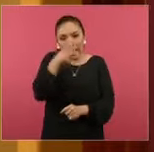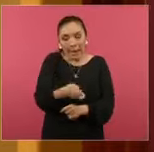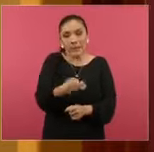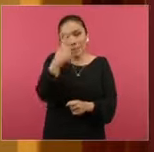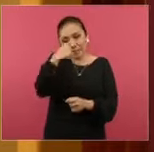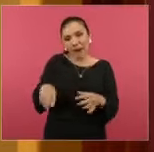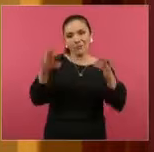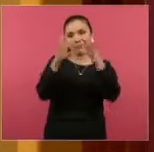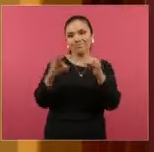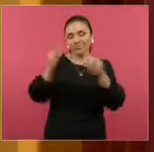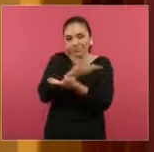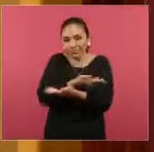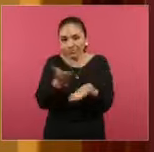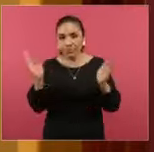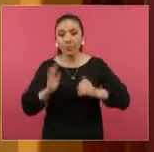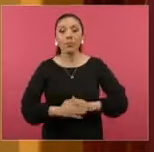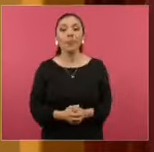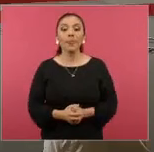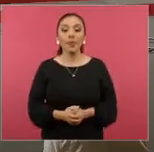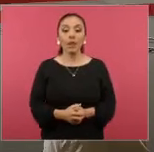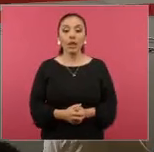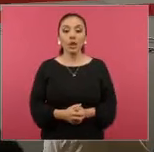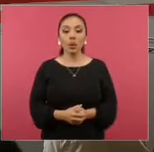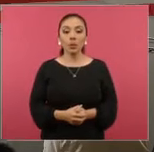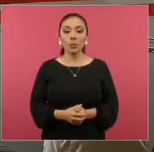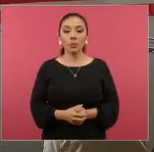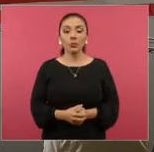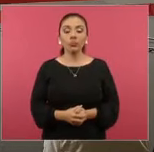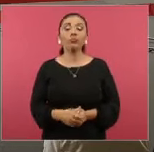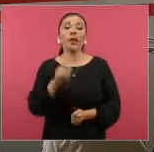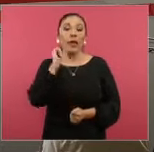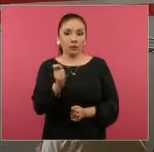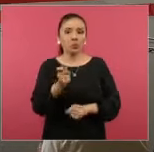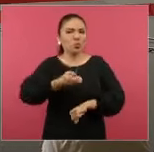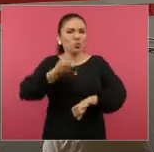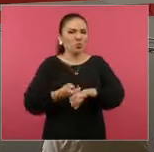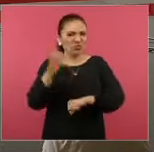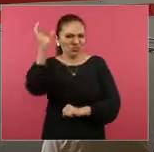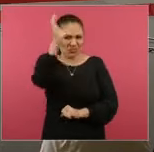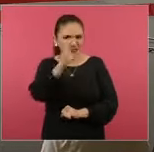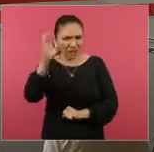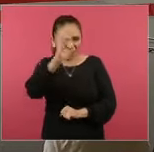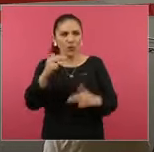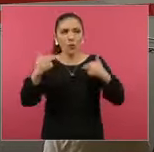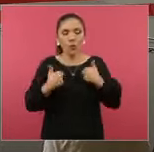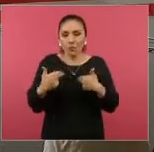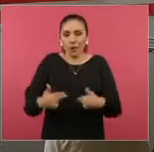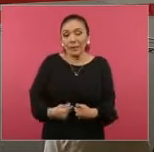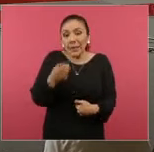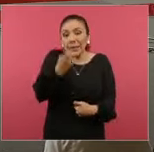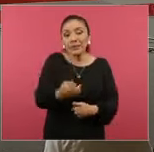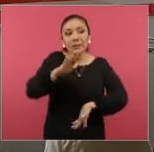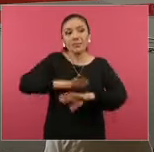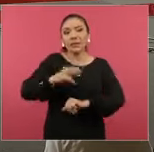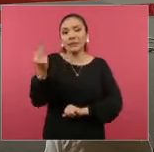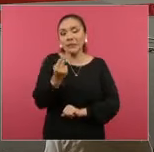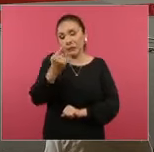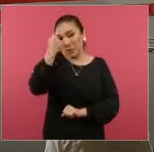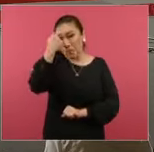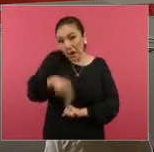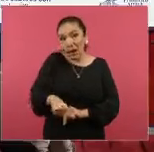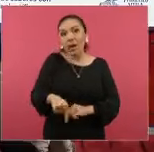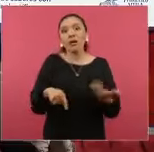están referenciando. Se trata del rigor científico y humanístico necesario para